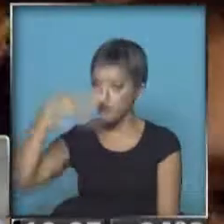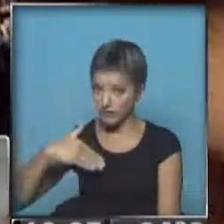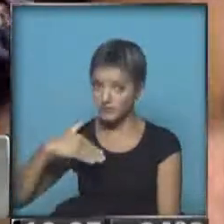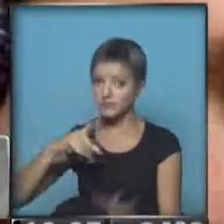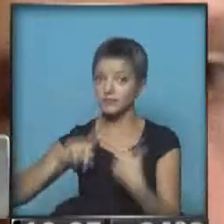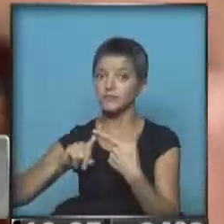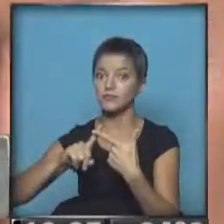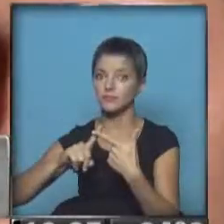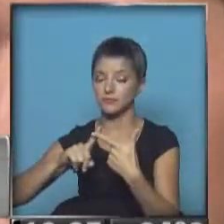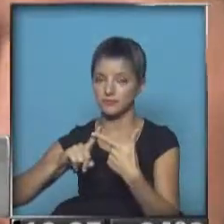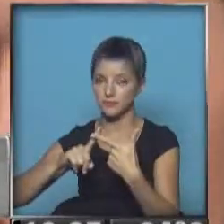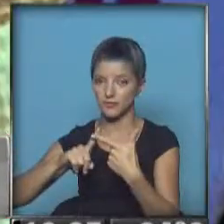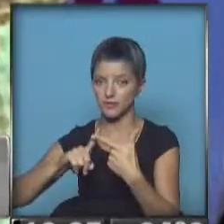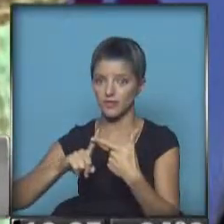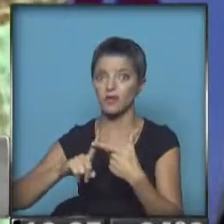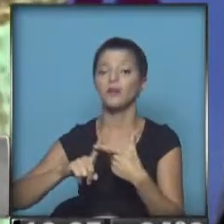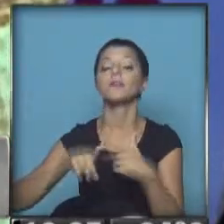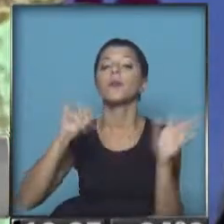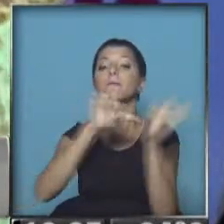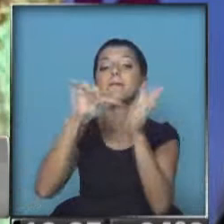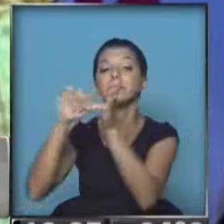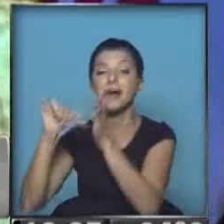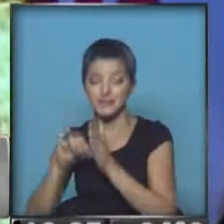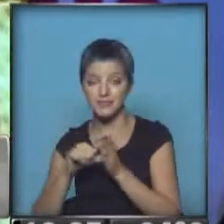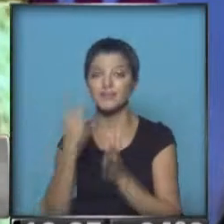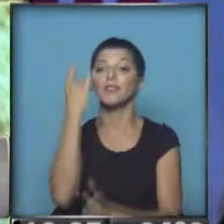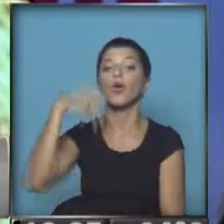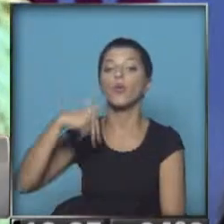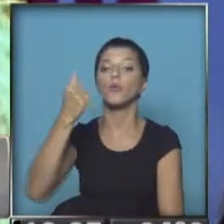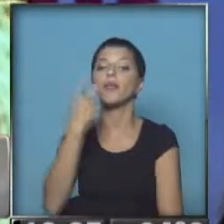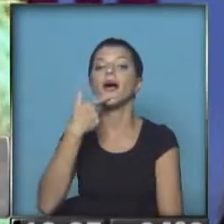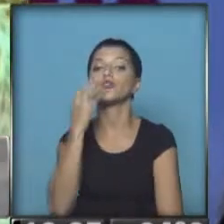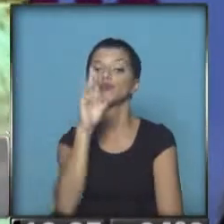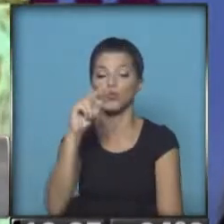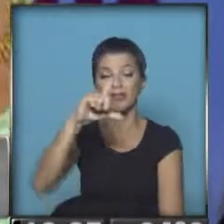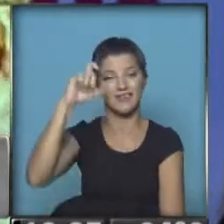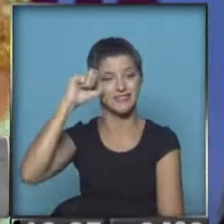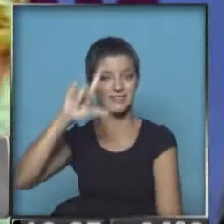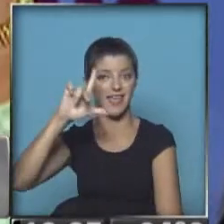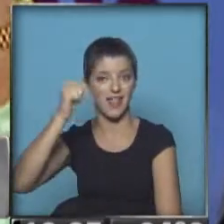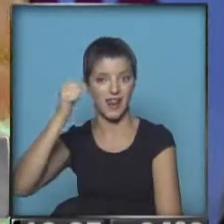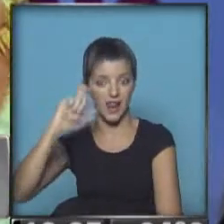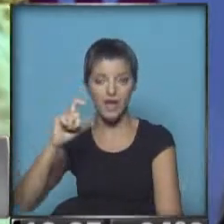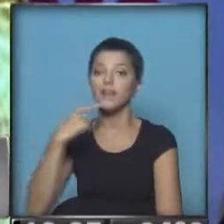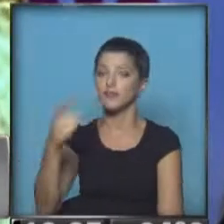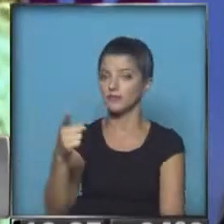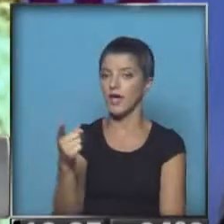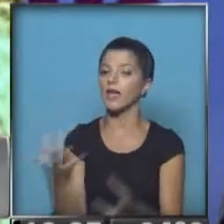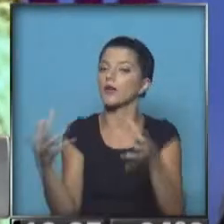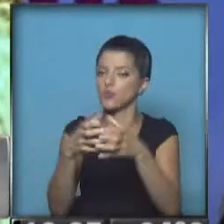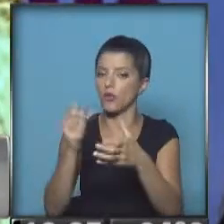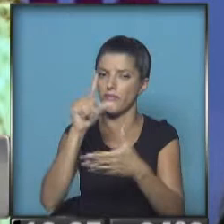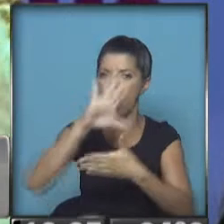del empecinamiento de los países de la UNASUR y de la CELAC para decir que no había nueva cumbre de las